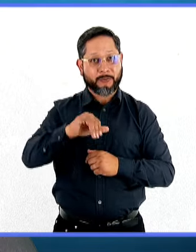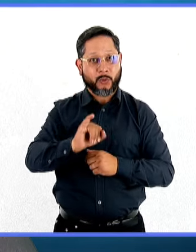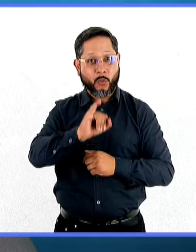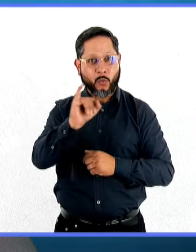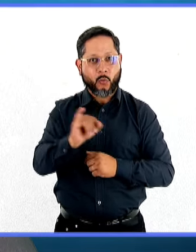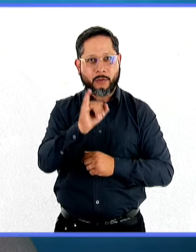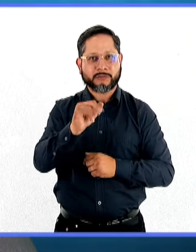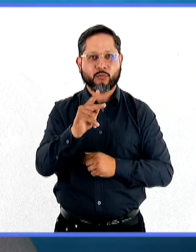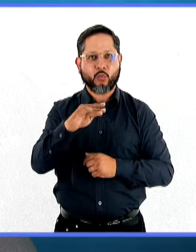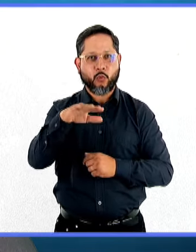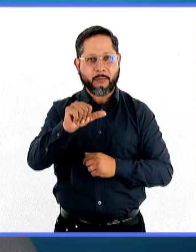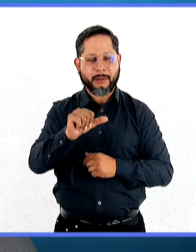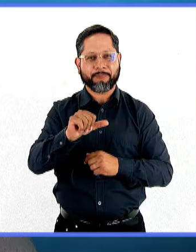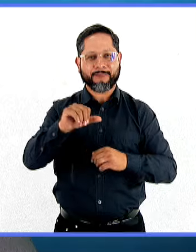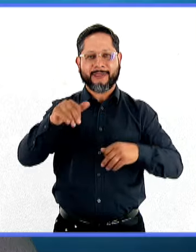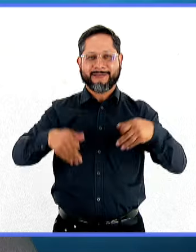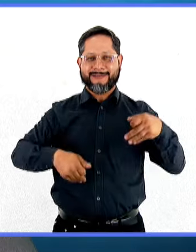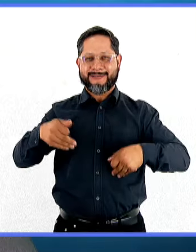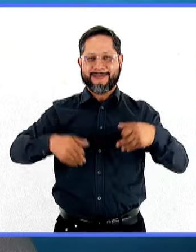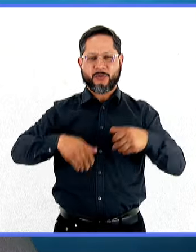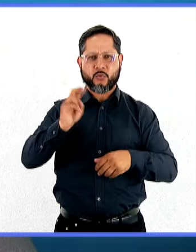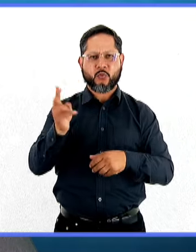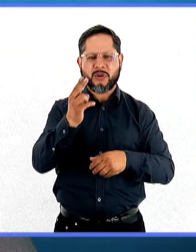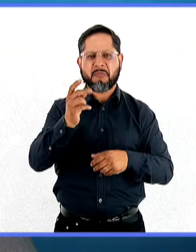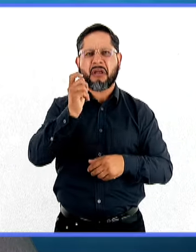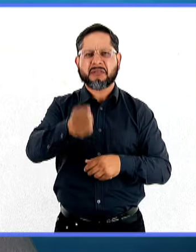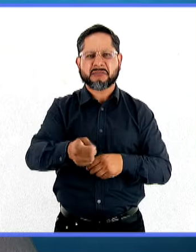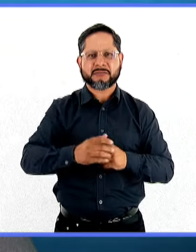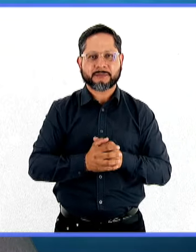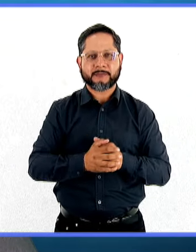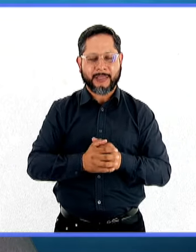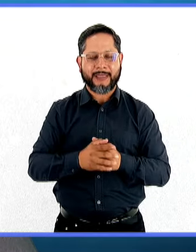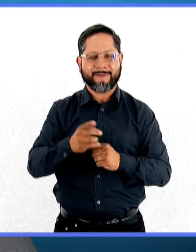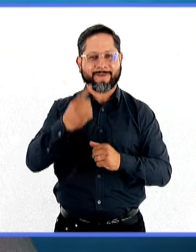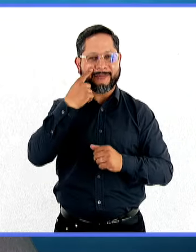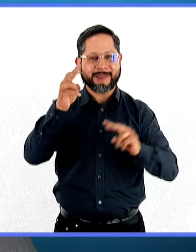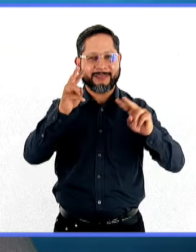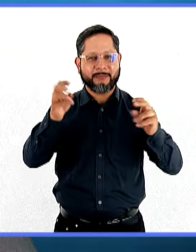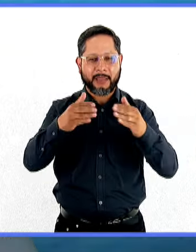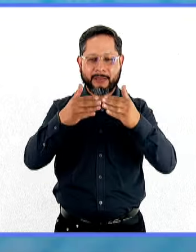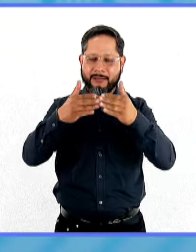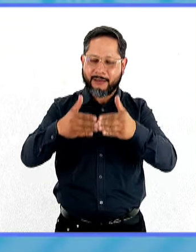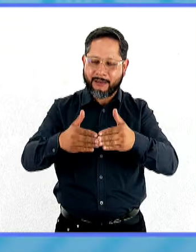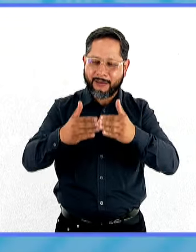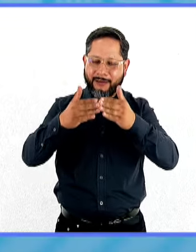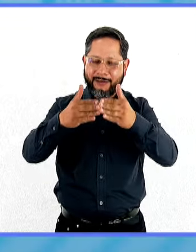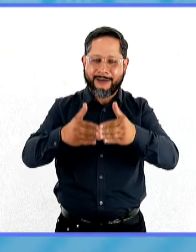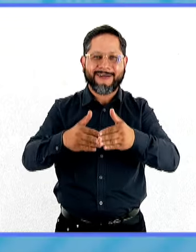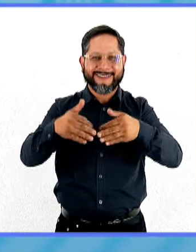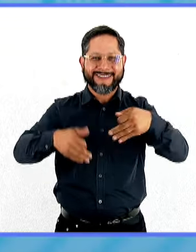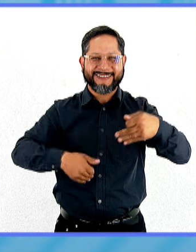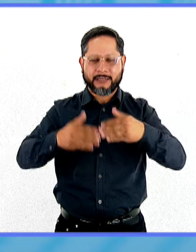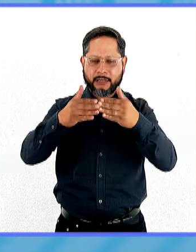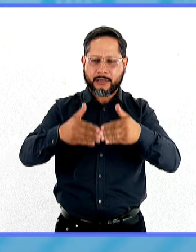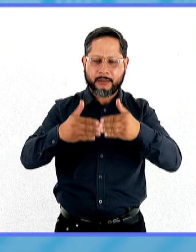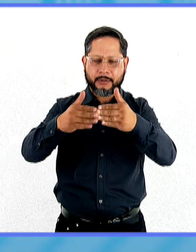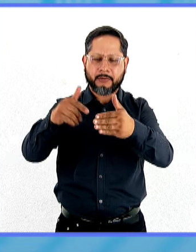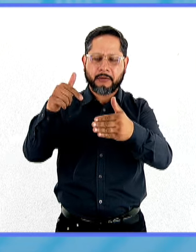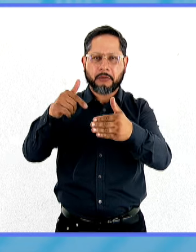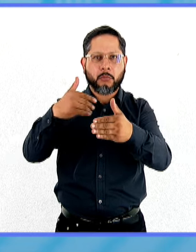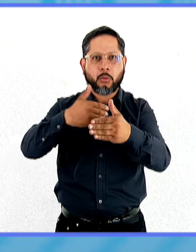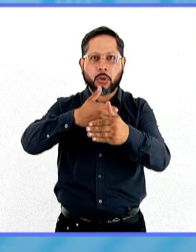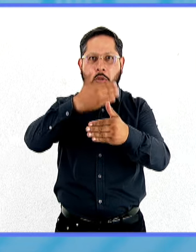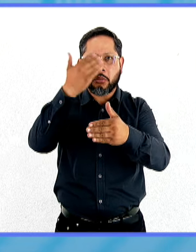jueves Puma jueves de teatro UNAM Así que hablemos sobre el navío de los ingenuos que fue mejor obra y mejor escenografía en el